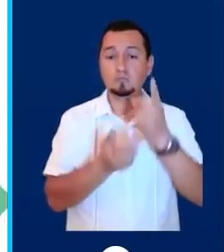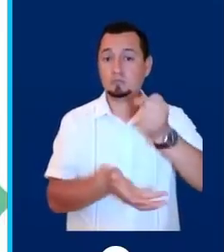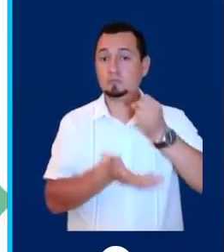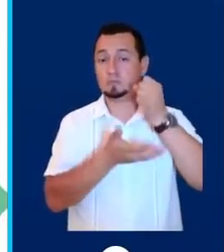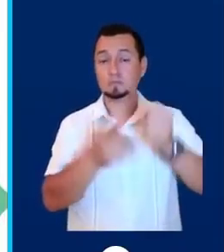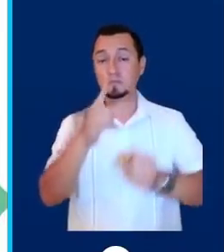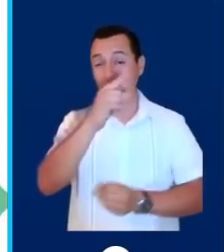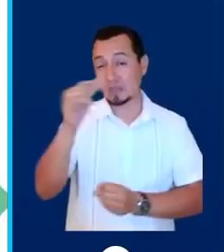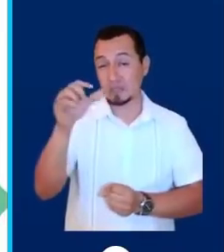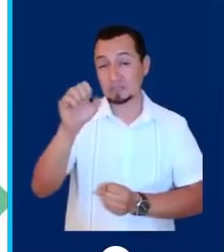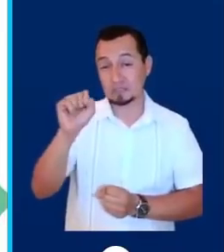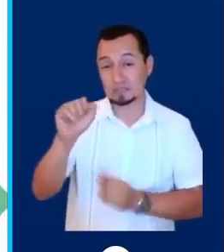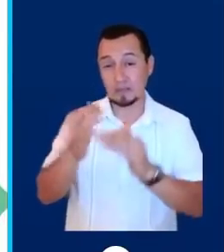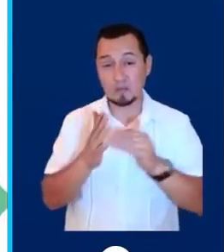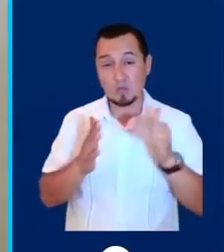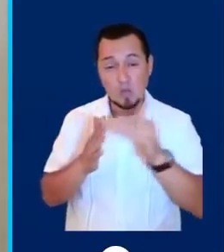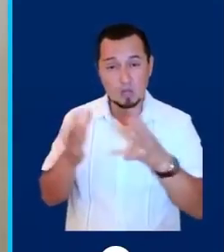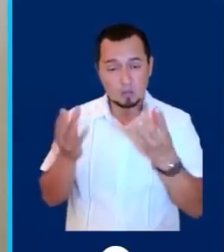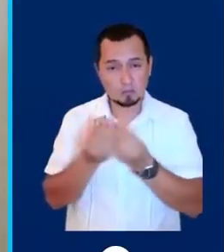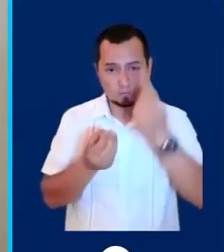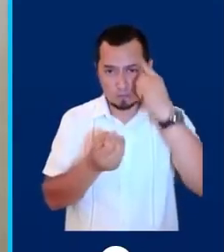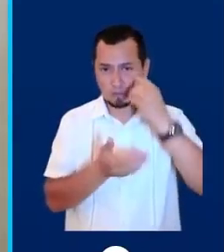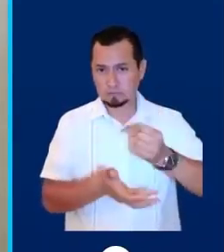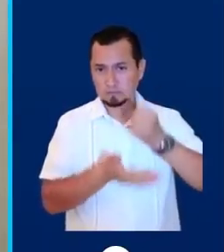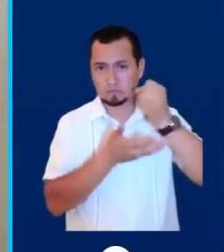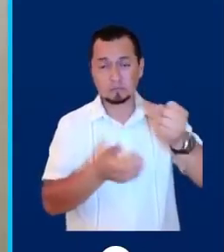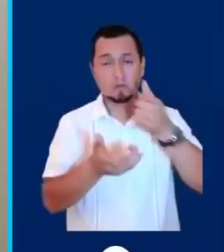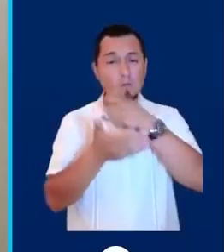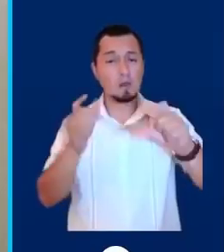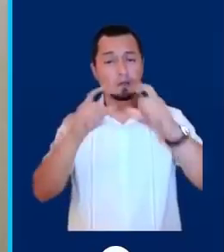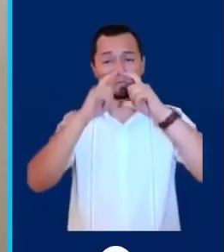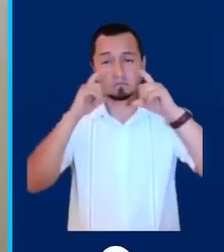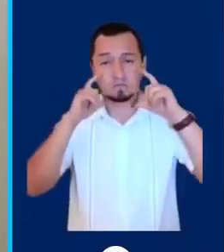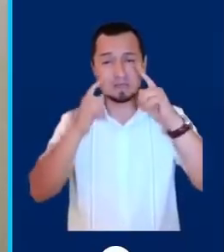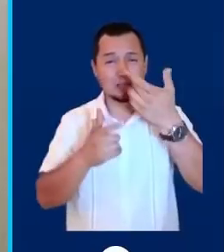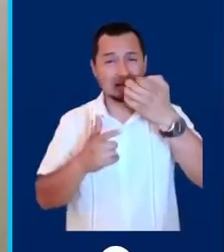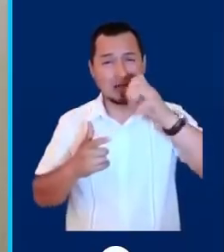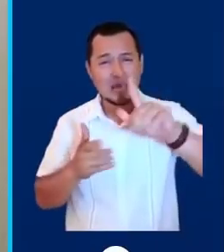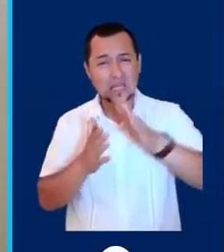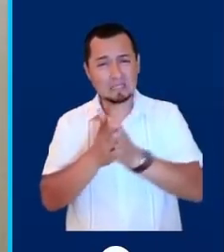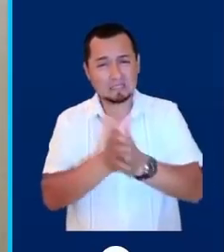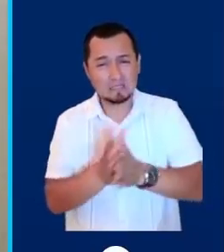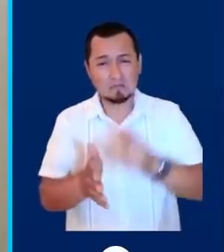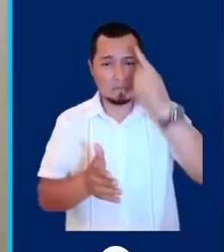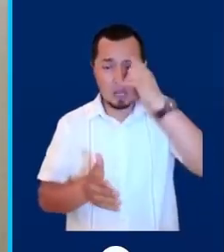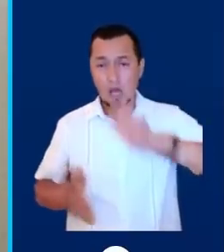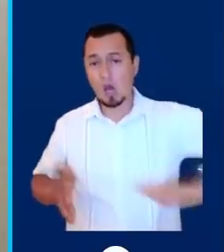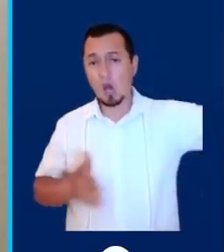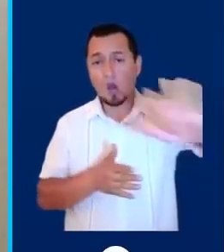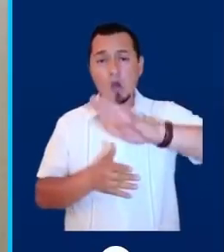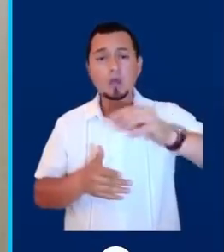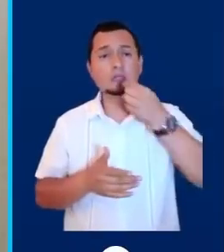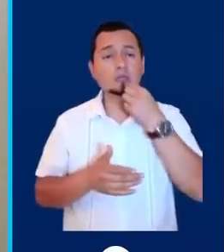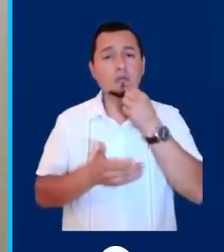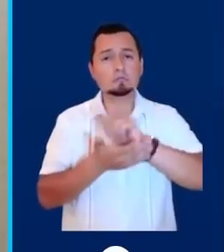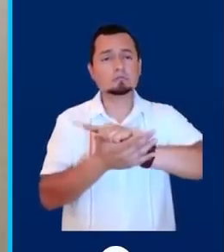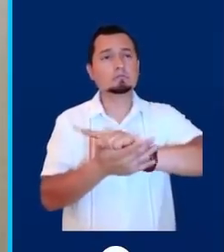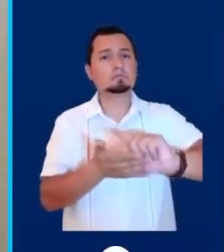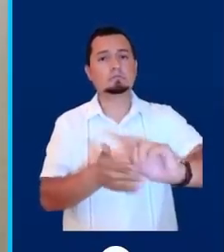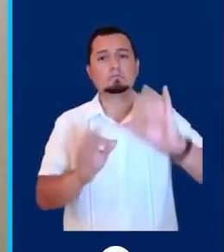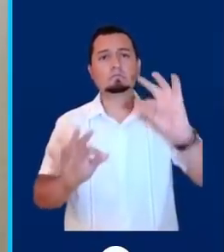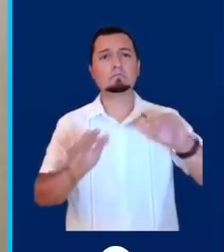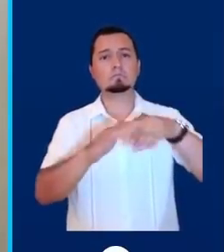de 160 millones de pesos para comprar cubrebocas, gel, elementos para mantener limpias las escuelas,